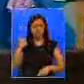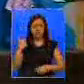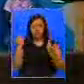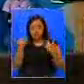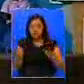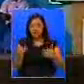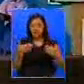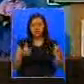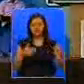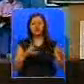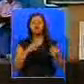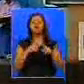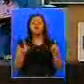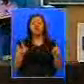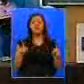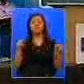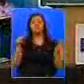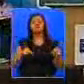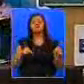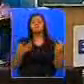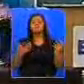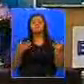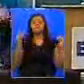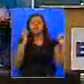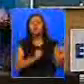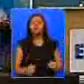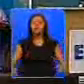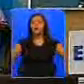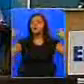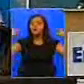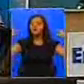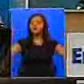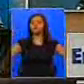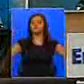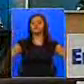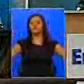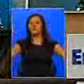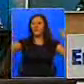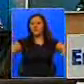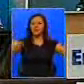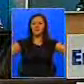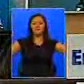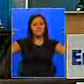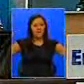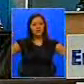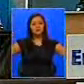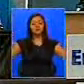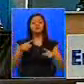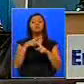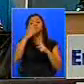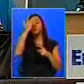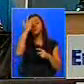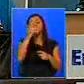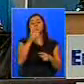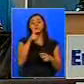lo vamos a desarrollar en cantidades industriales para que sea sujeto a comercialización, porque es ineficiente que